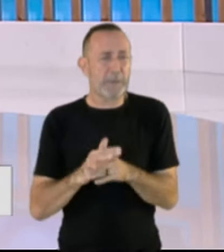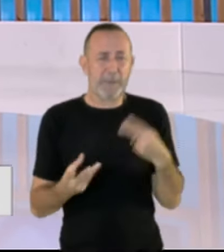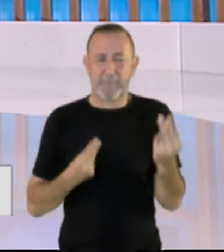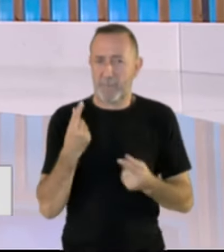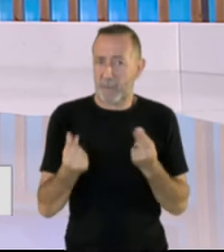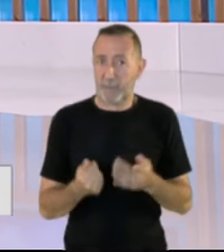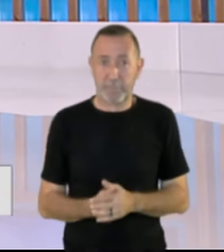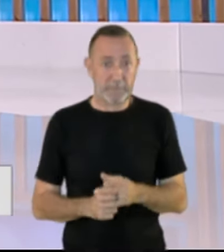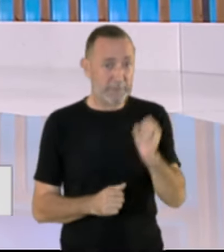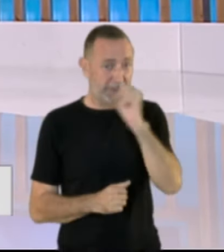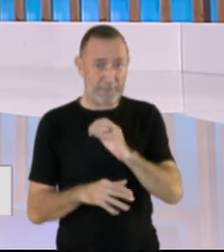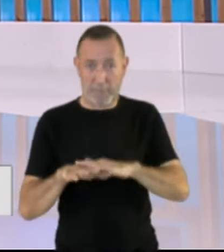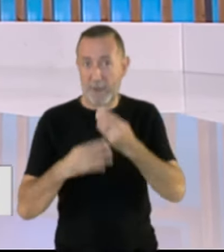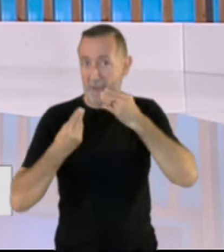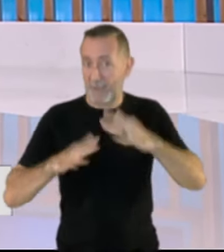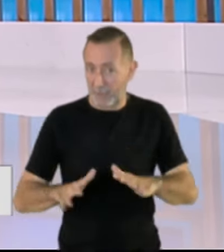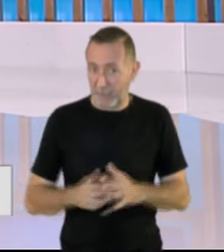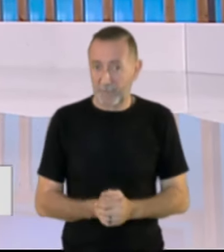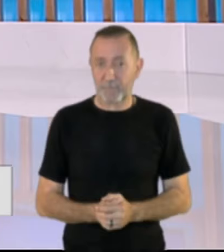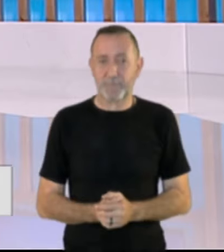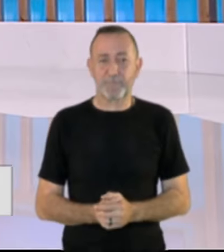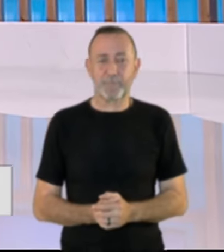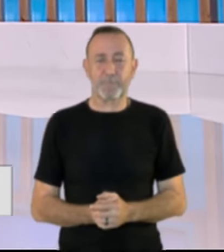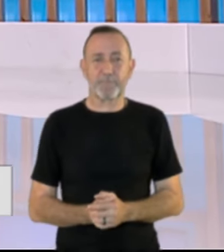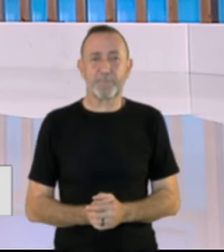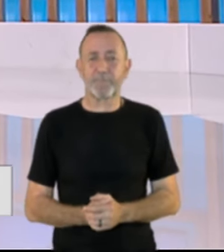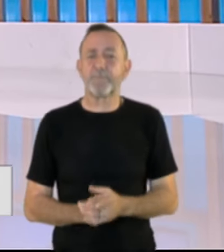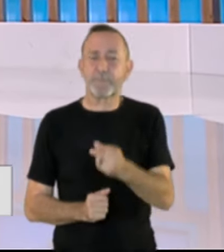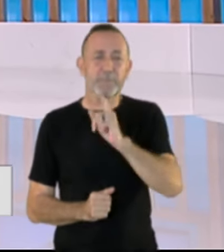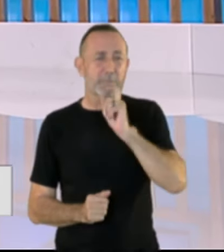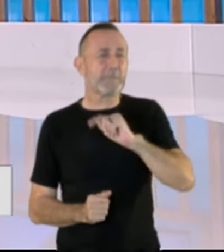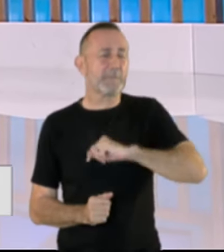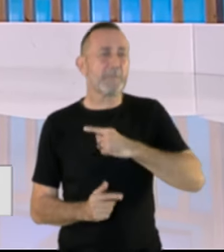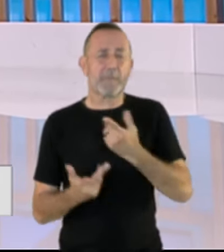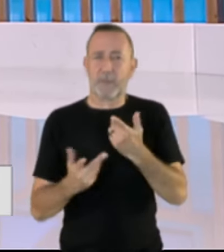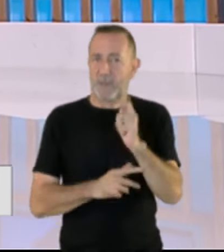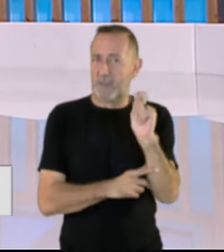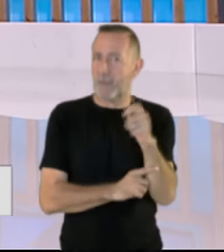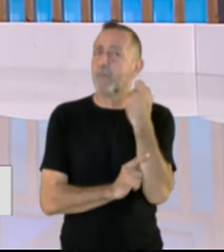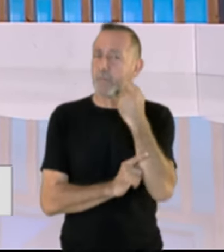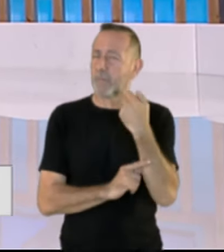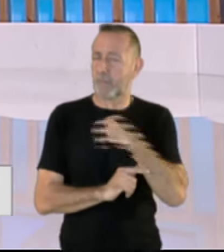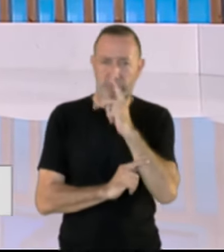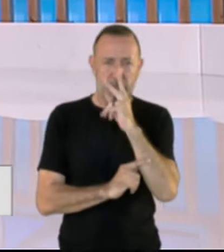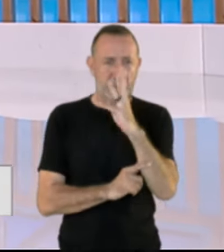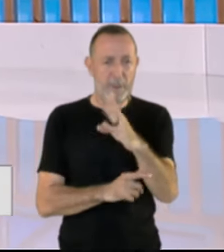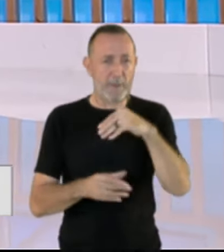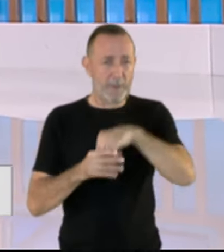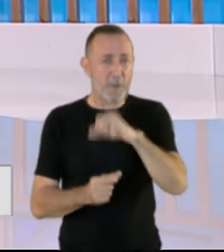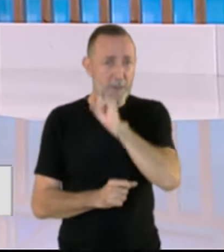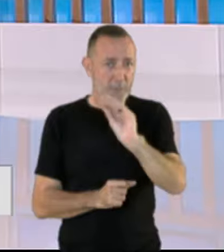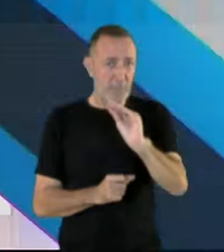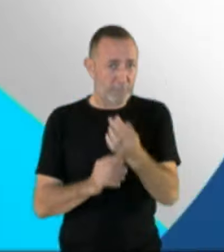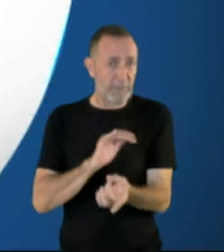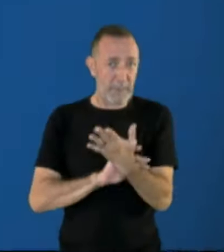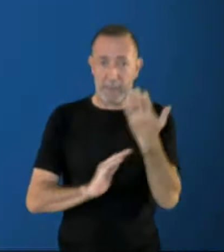no cómo lo Has vivido el éxito Te ha acompañado durante muchos años de esta canción Bueno realmente papi chul es como mi hijo más preciado